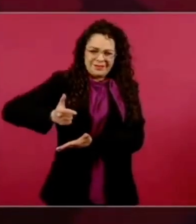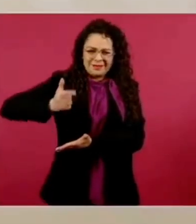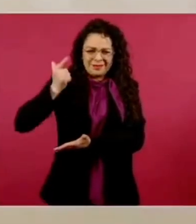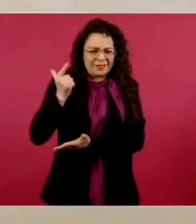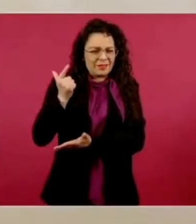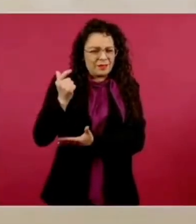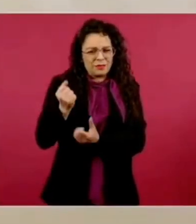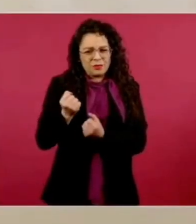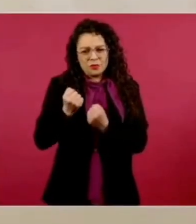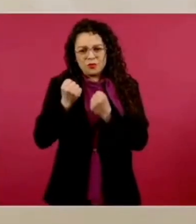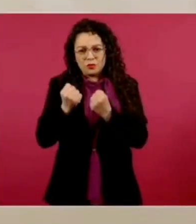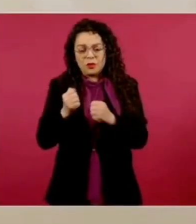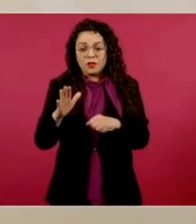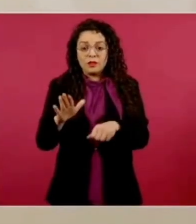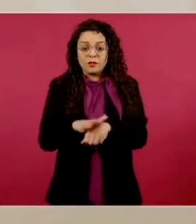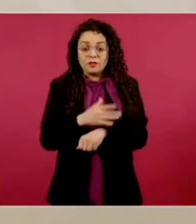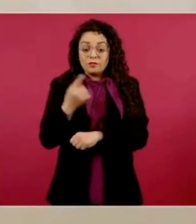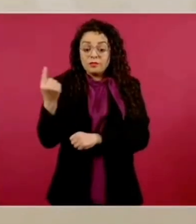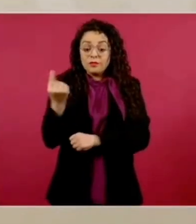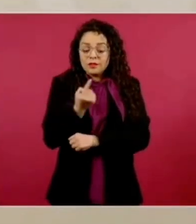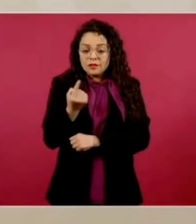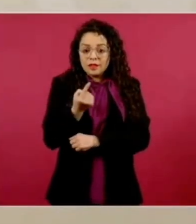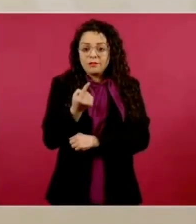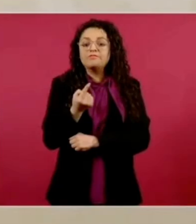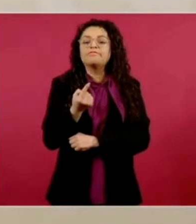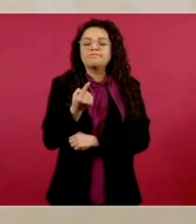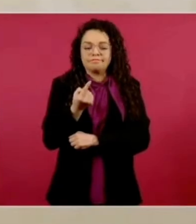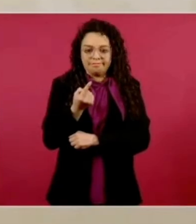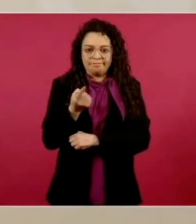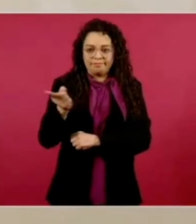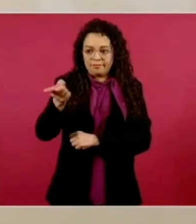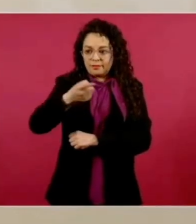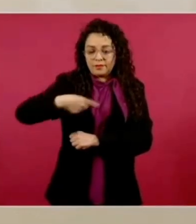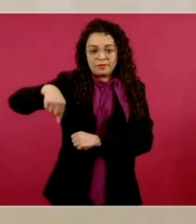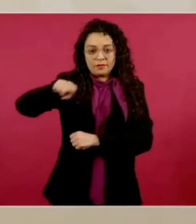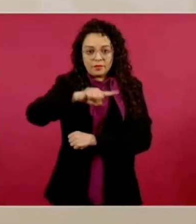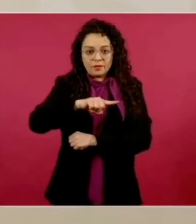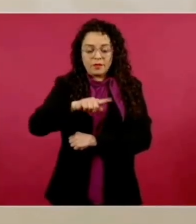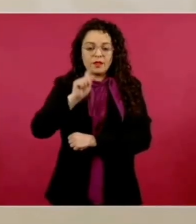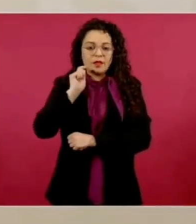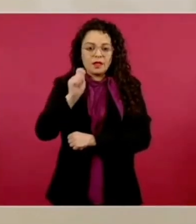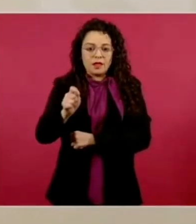como fueron cómplices la mayoría de los medios de información,